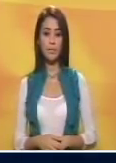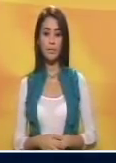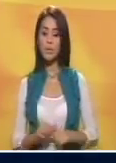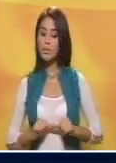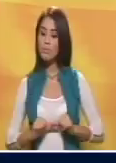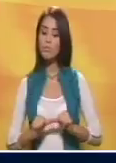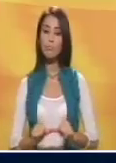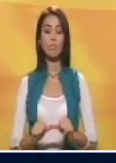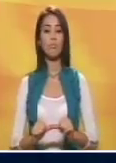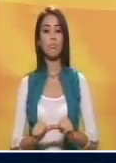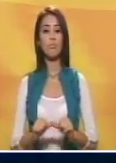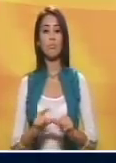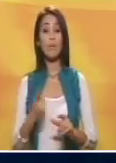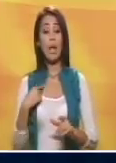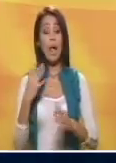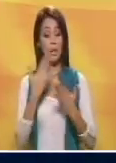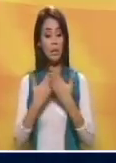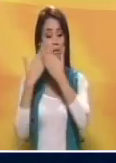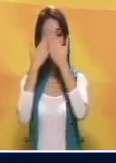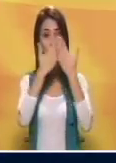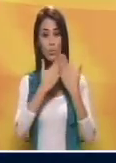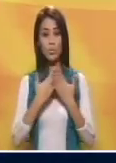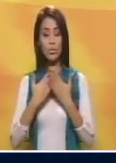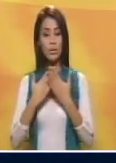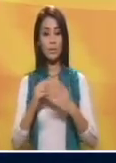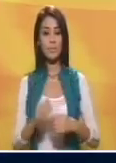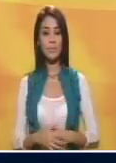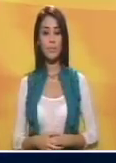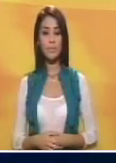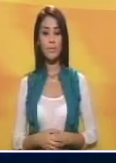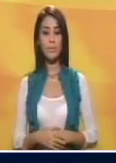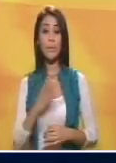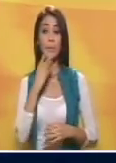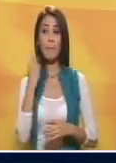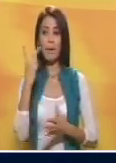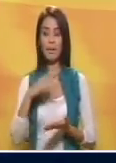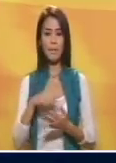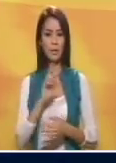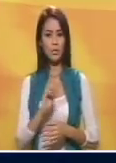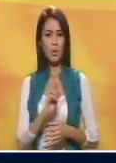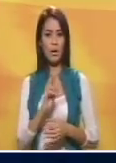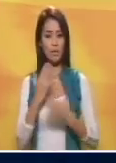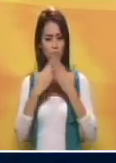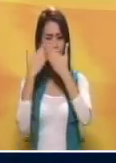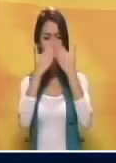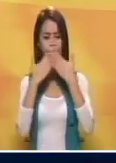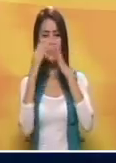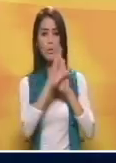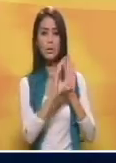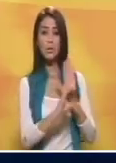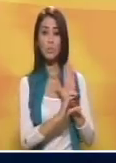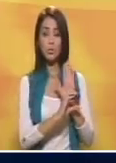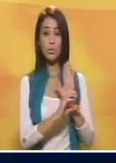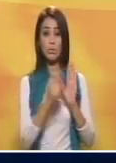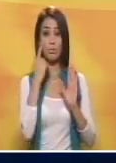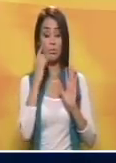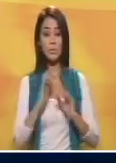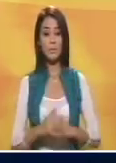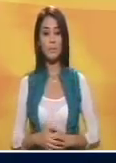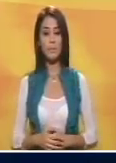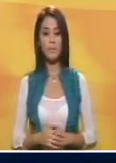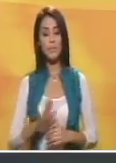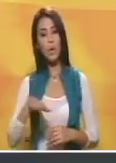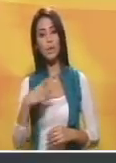ceñirse, tiene que estudiar y tiene que ubicarse en el país que está. Llegó con mal pie a nuestra patria. Tiene que ubicarse. Siguiente